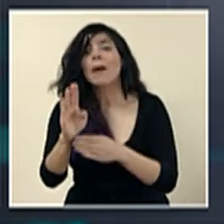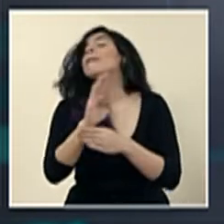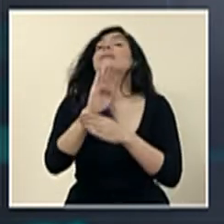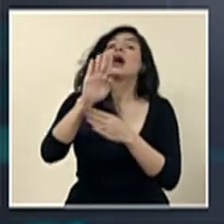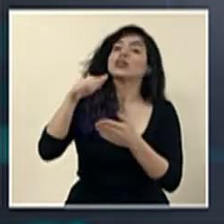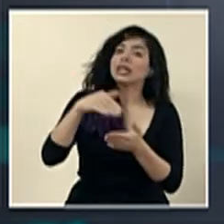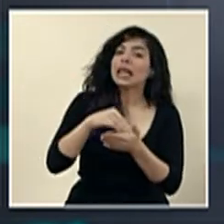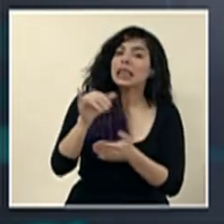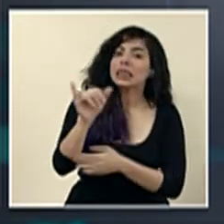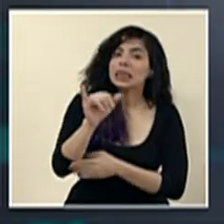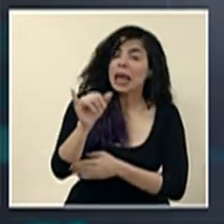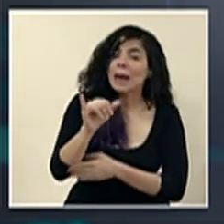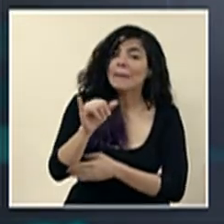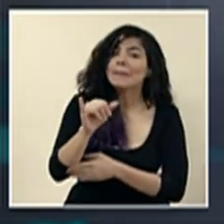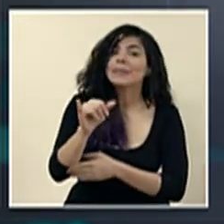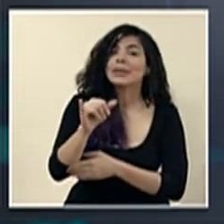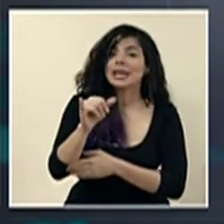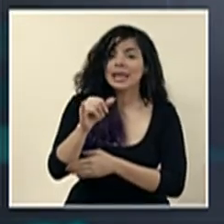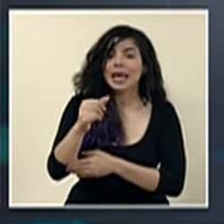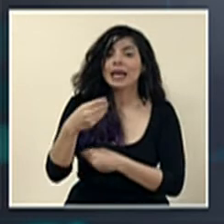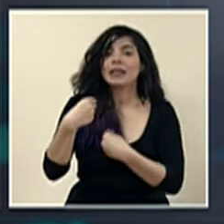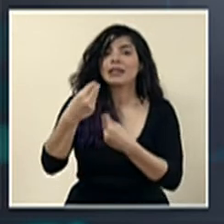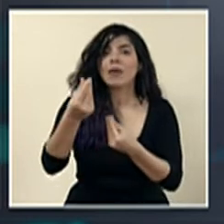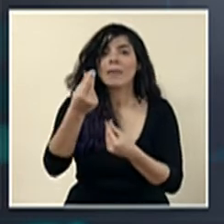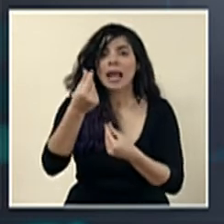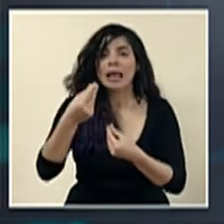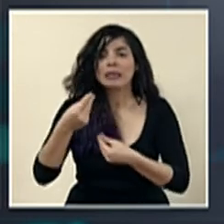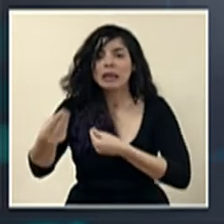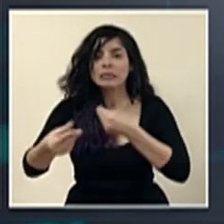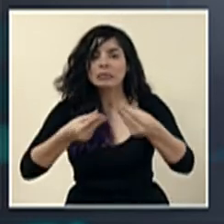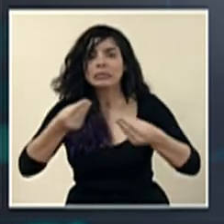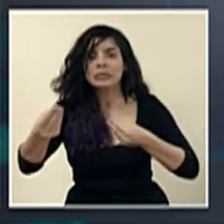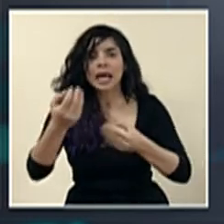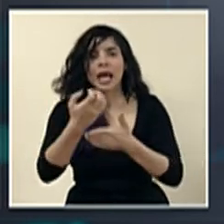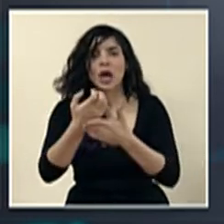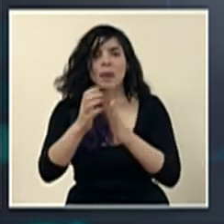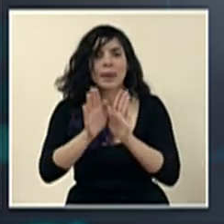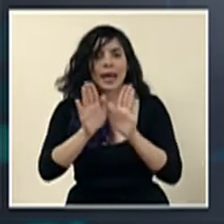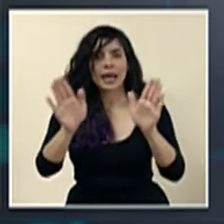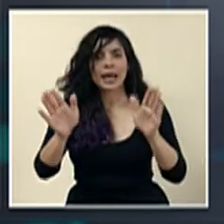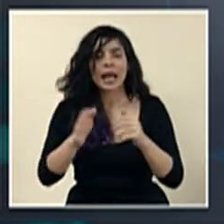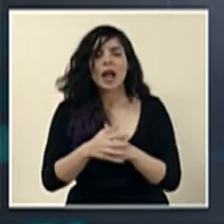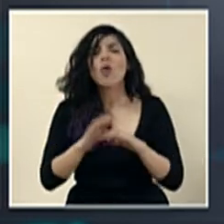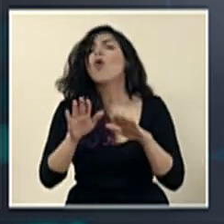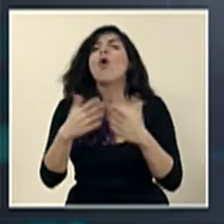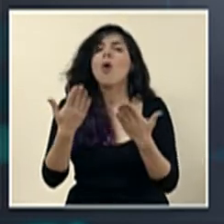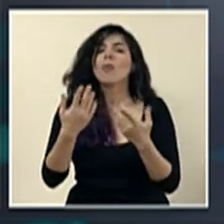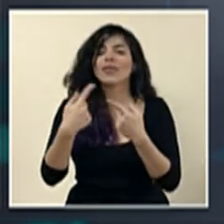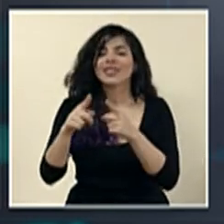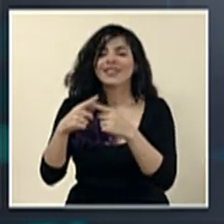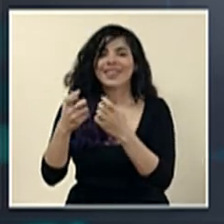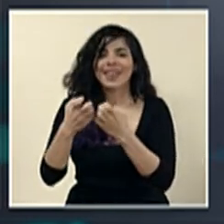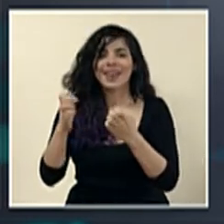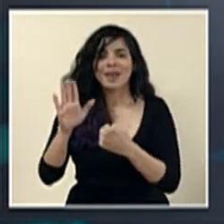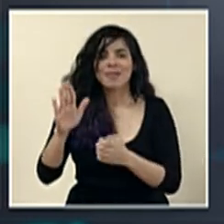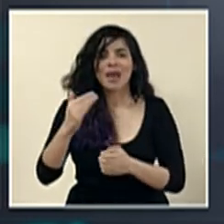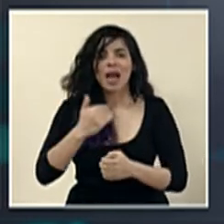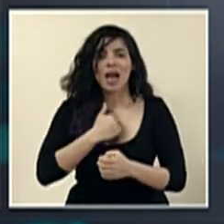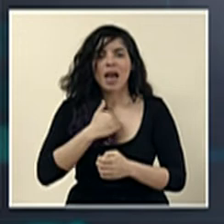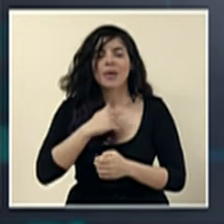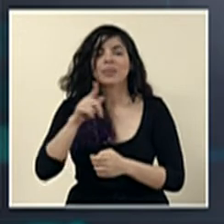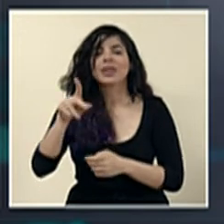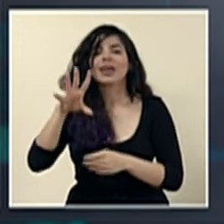Central también está suministrando liquidez a la economía en general a través de varios instrumentos que